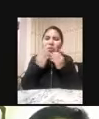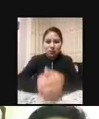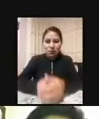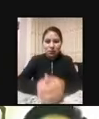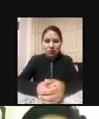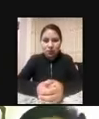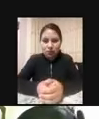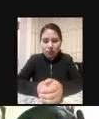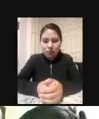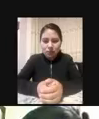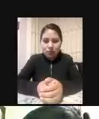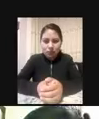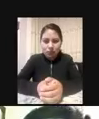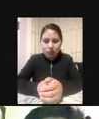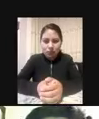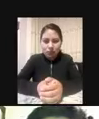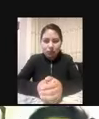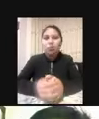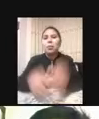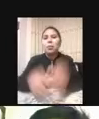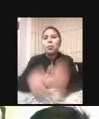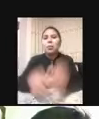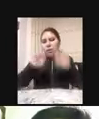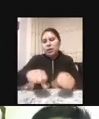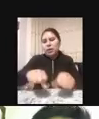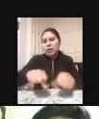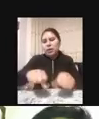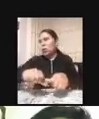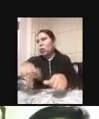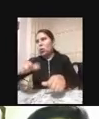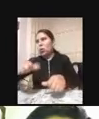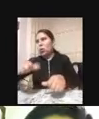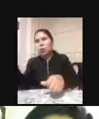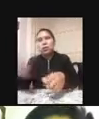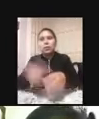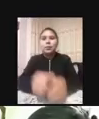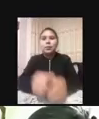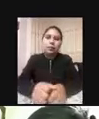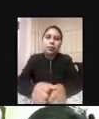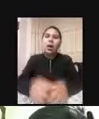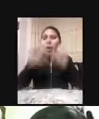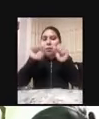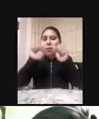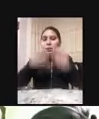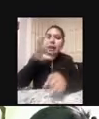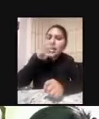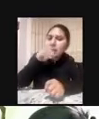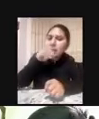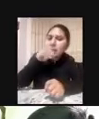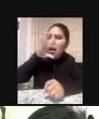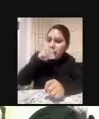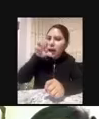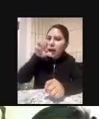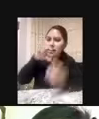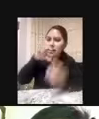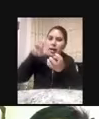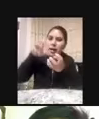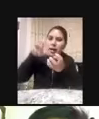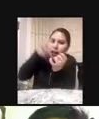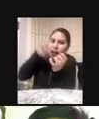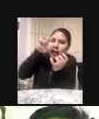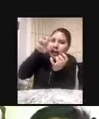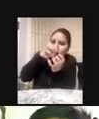llevar a otro tipo de dificultades. Una de estas dificultades es la masticación. Y las mamás, papás que tienen algún chiquitín